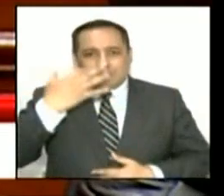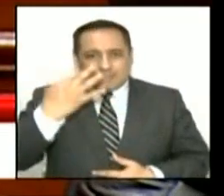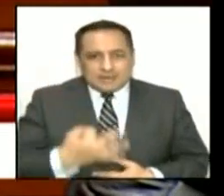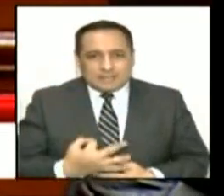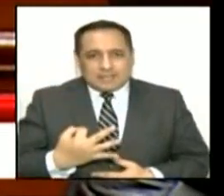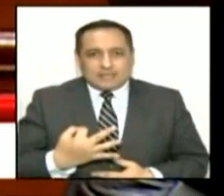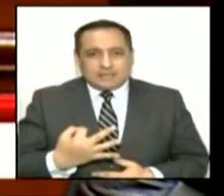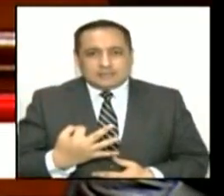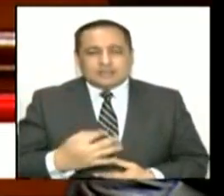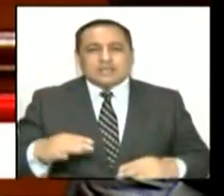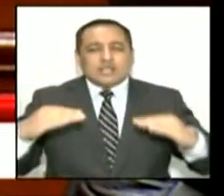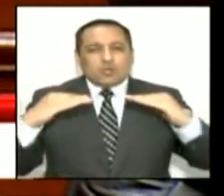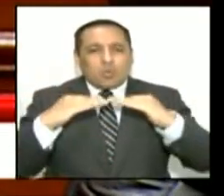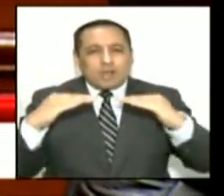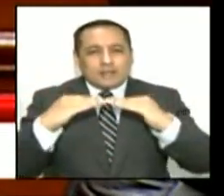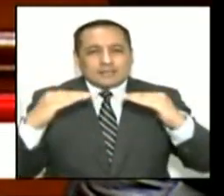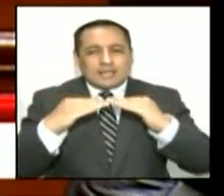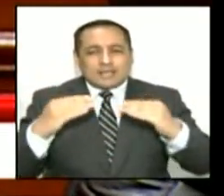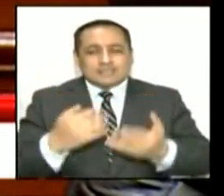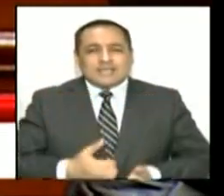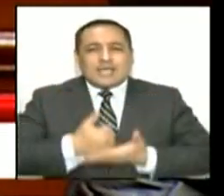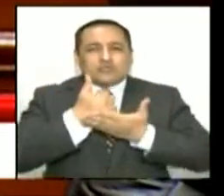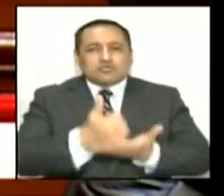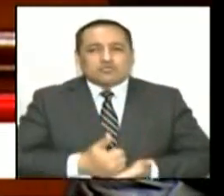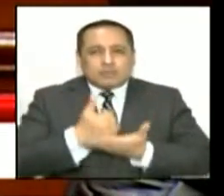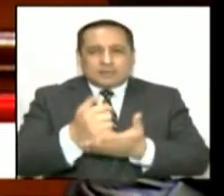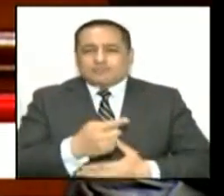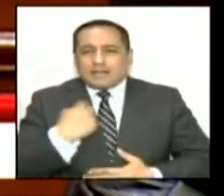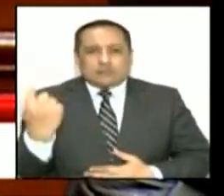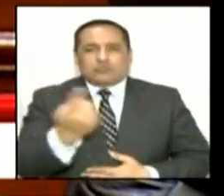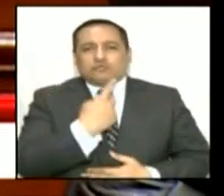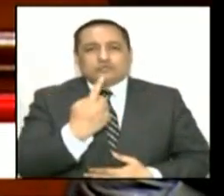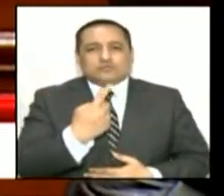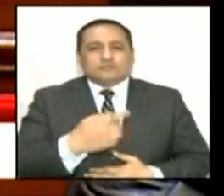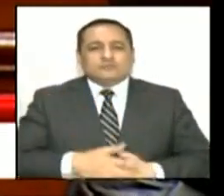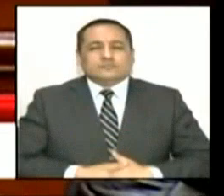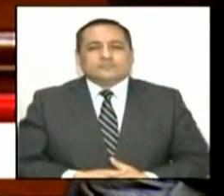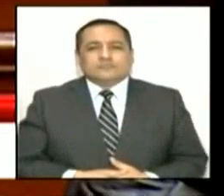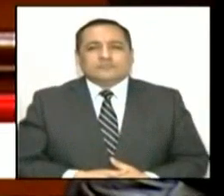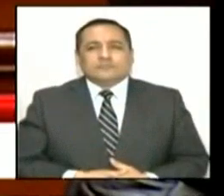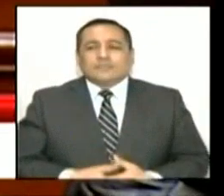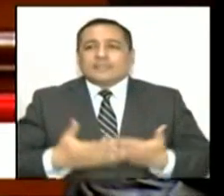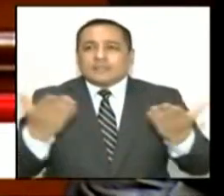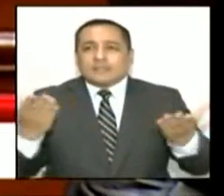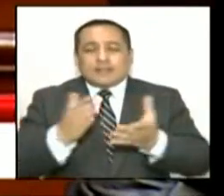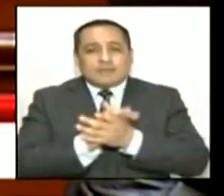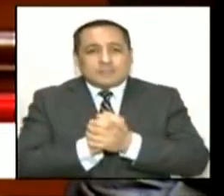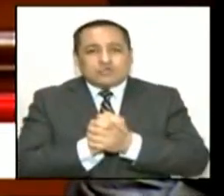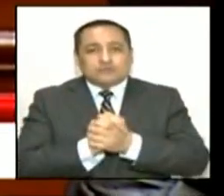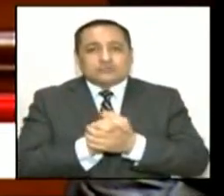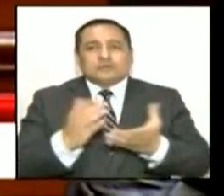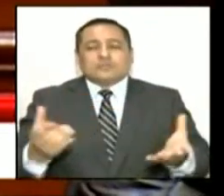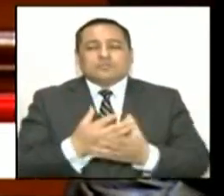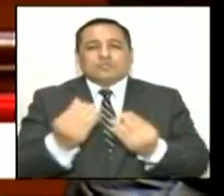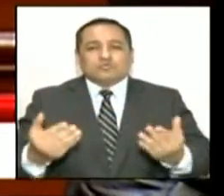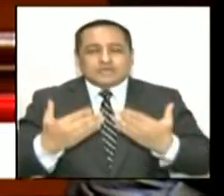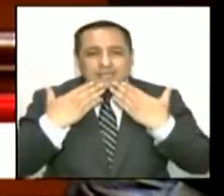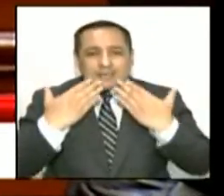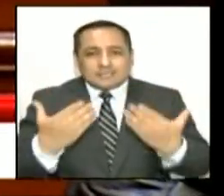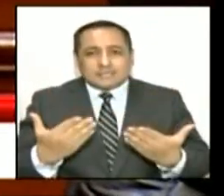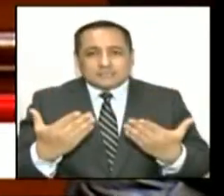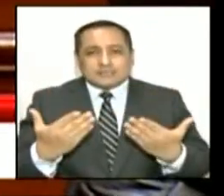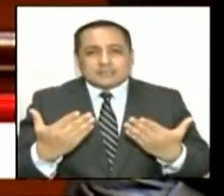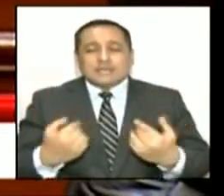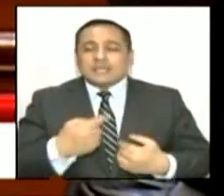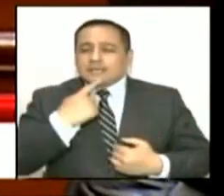república con igualdad de oportunidades para todos. Queridos compañeros, muchísimas gracias